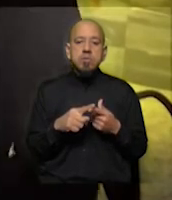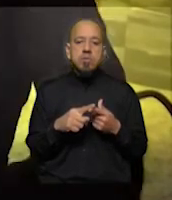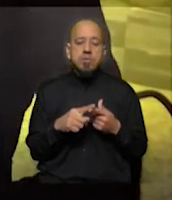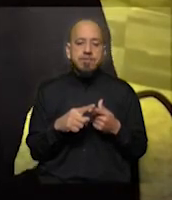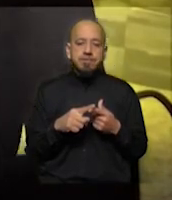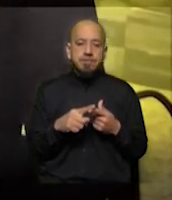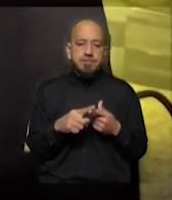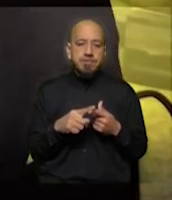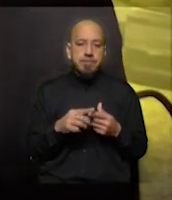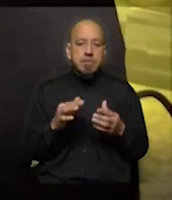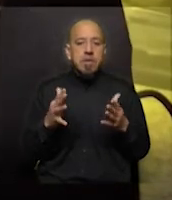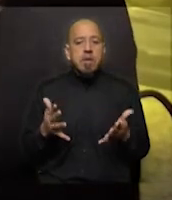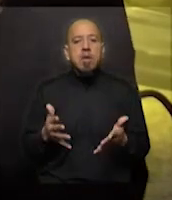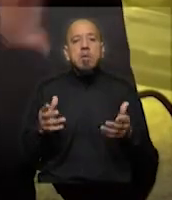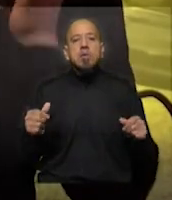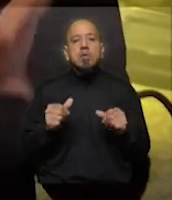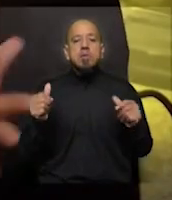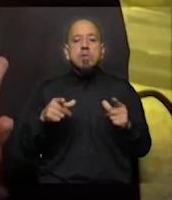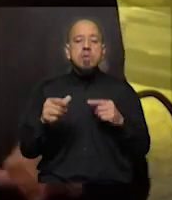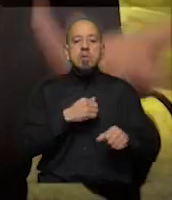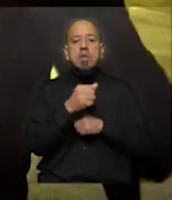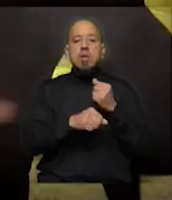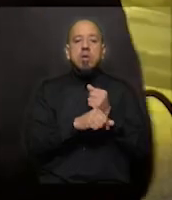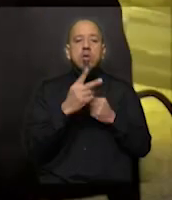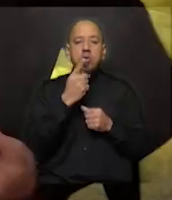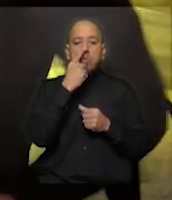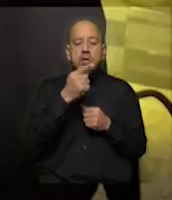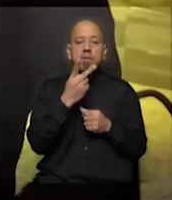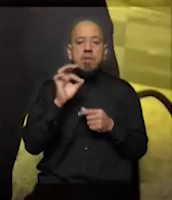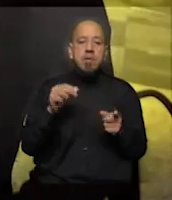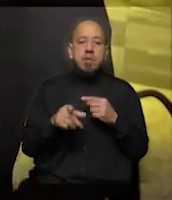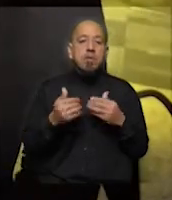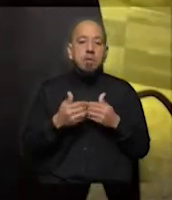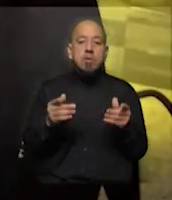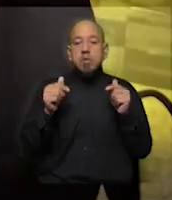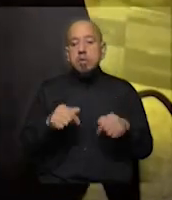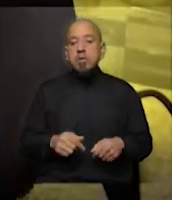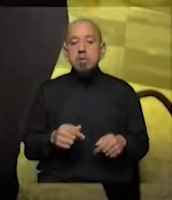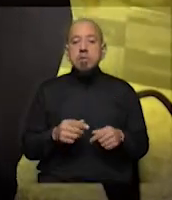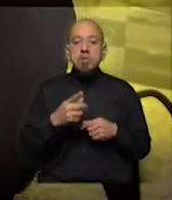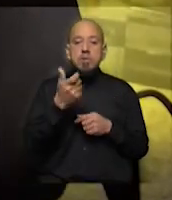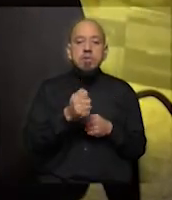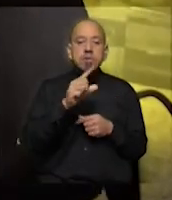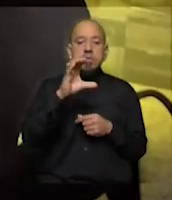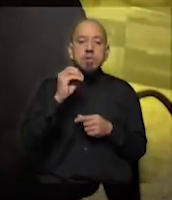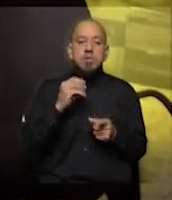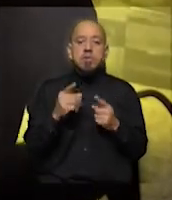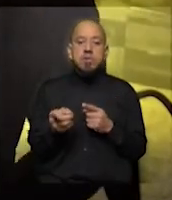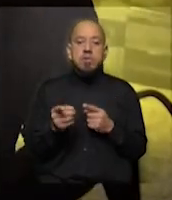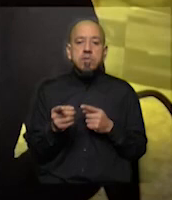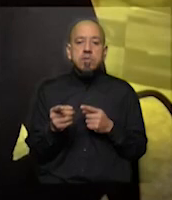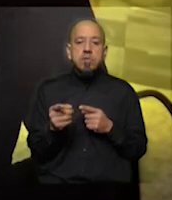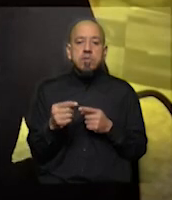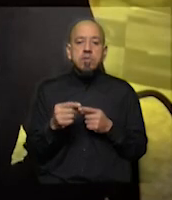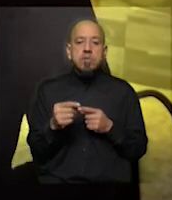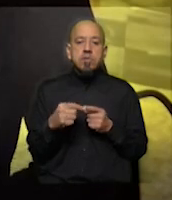En el marco de un ciclo que venimos haciendo desde el año 2020, como comenzó y terminamos acá en Aló, en el ciclo